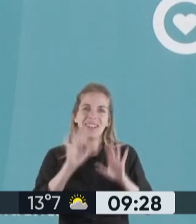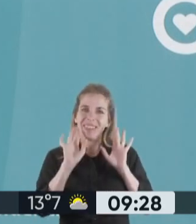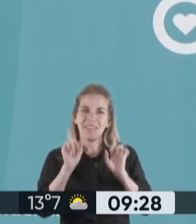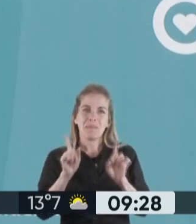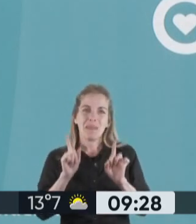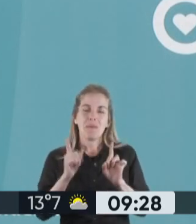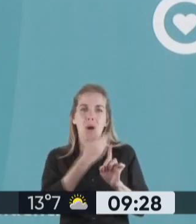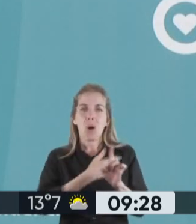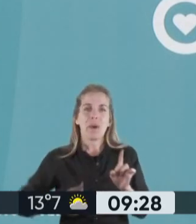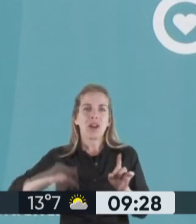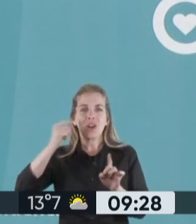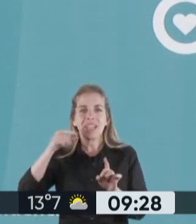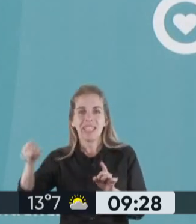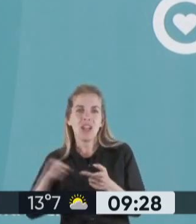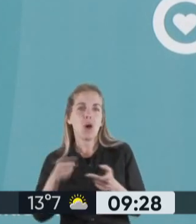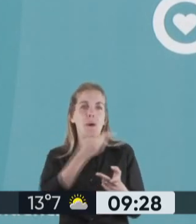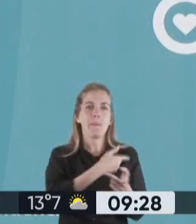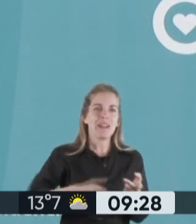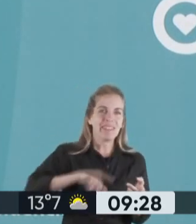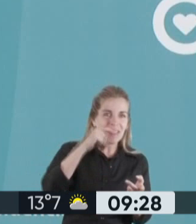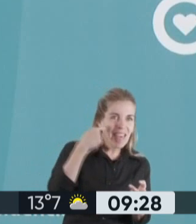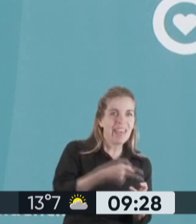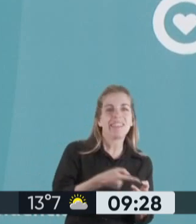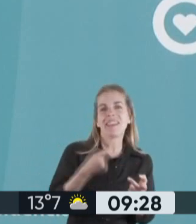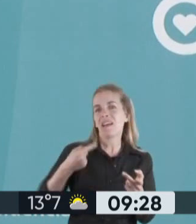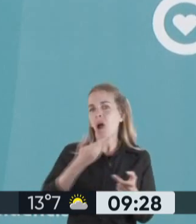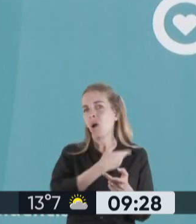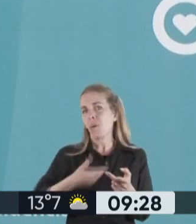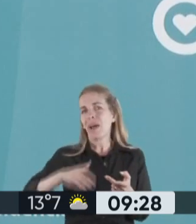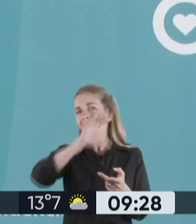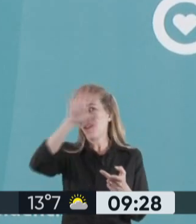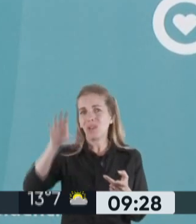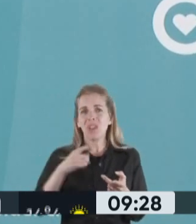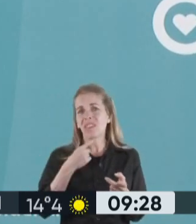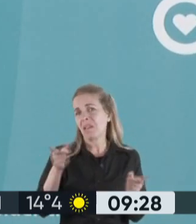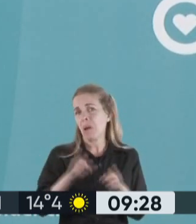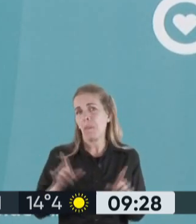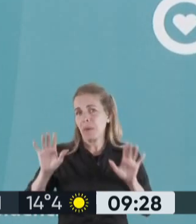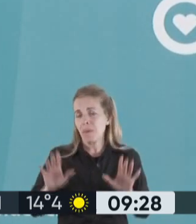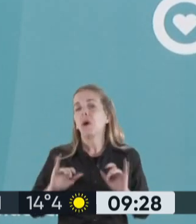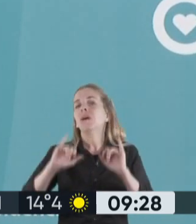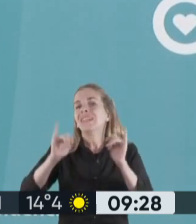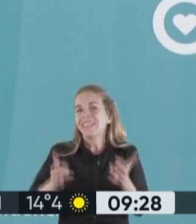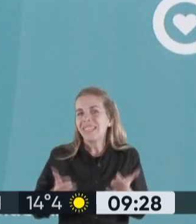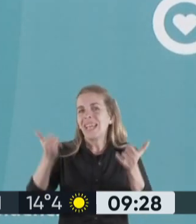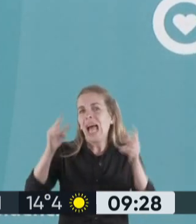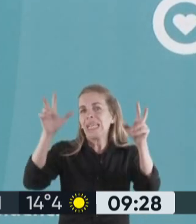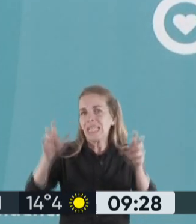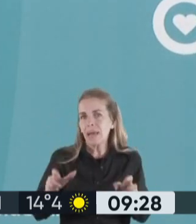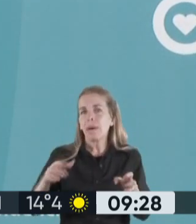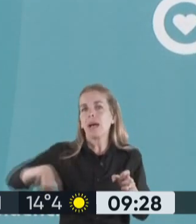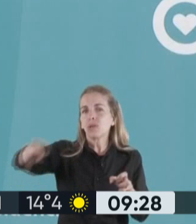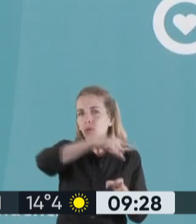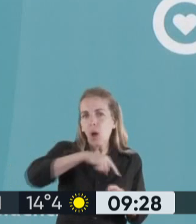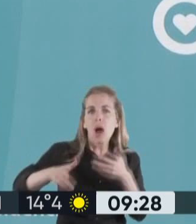dicho el gobernador Kicillof en esos días y que dicen todos los gobernadores. No se puede negar que es un debate que está abierto porque lo han planteado gobernadores, porque lo han